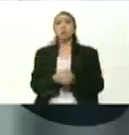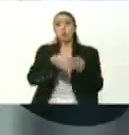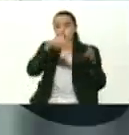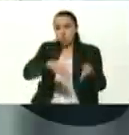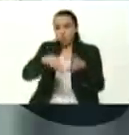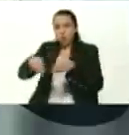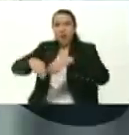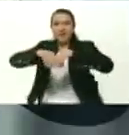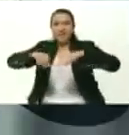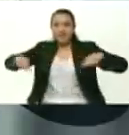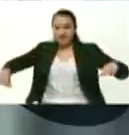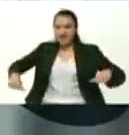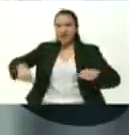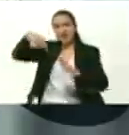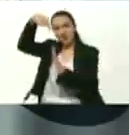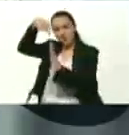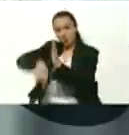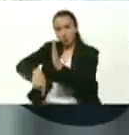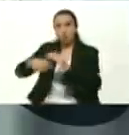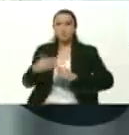comunes en un lugar